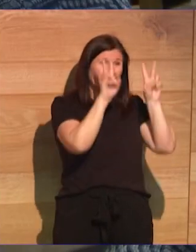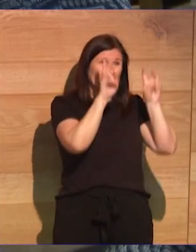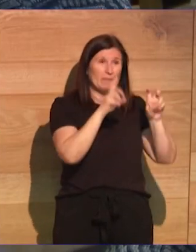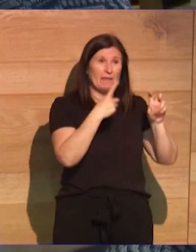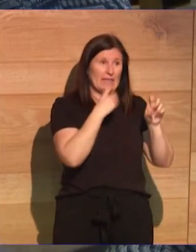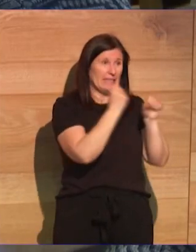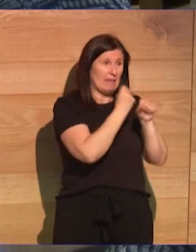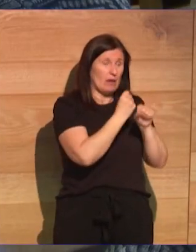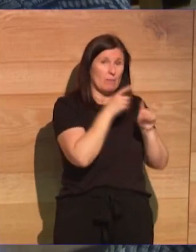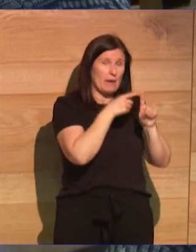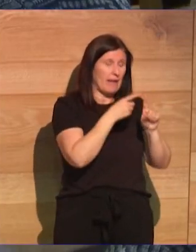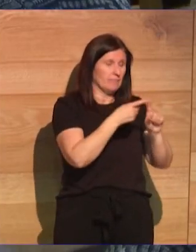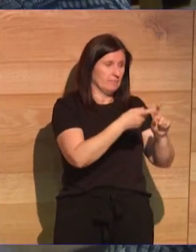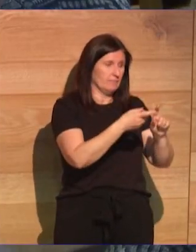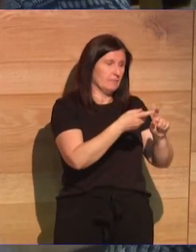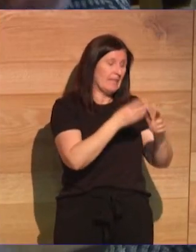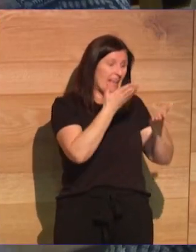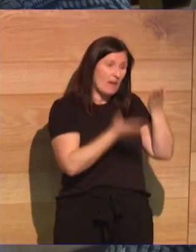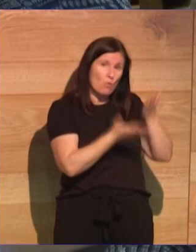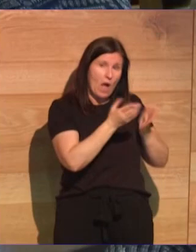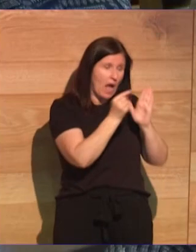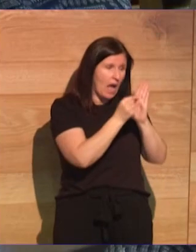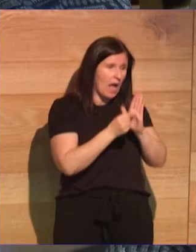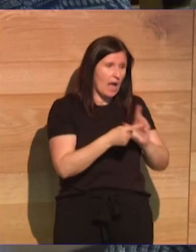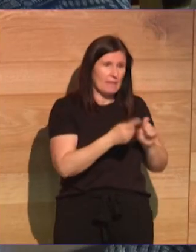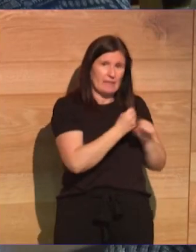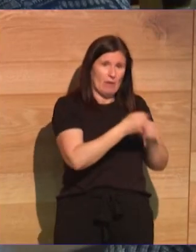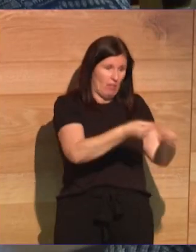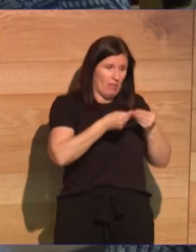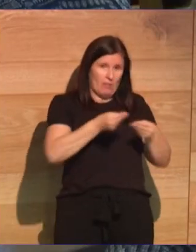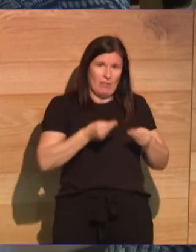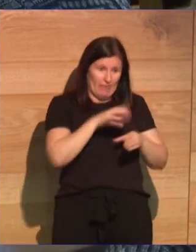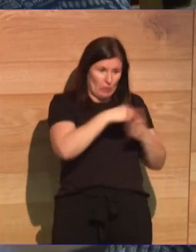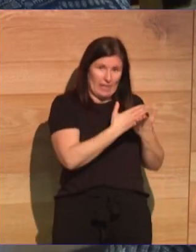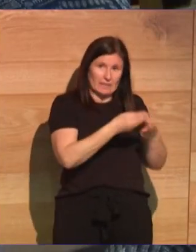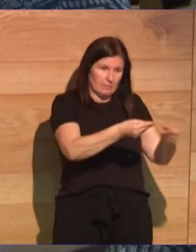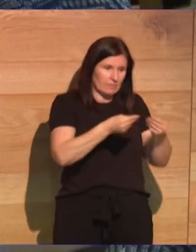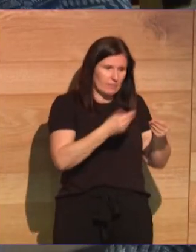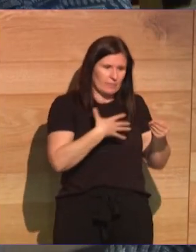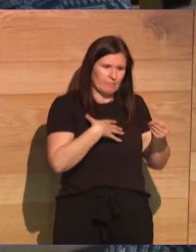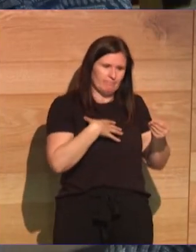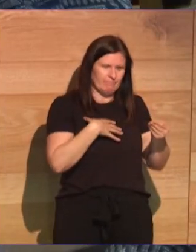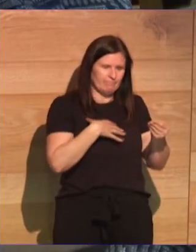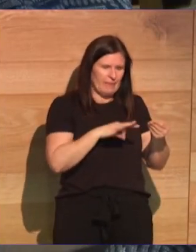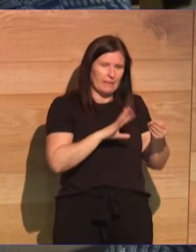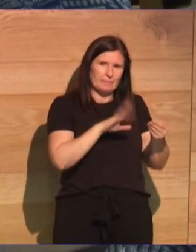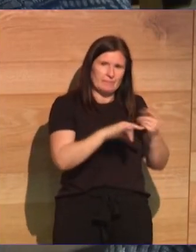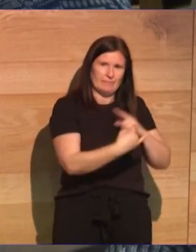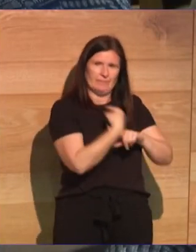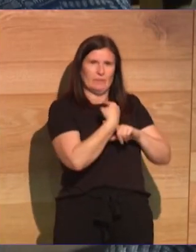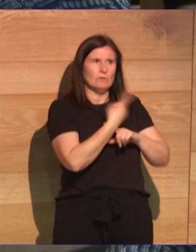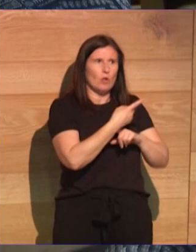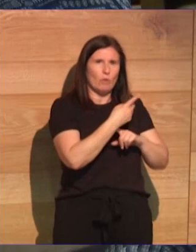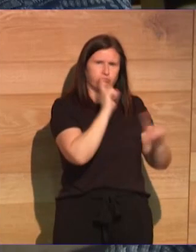los trabajos que entregan los alumnos en clase, porque se puede estar engañando sin